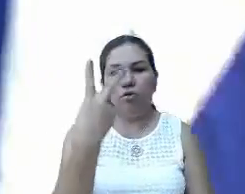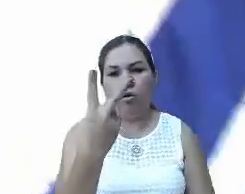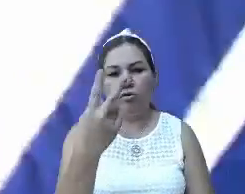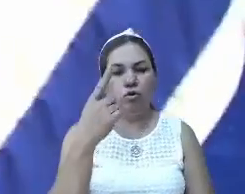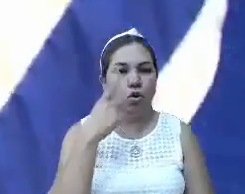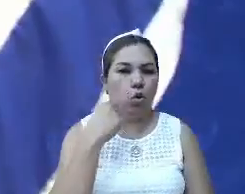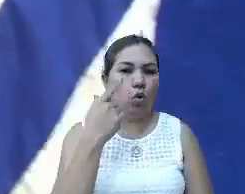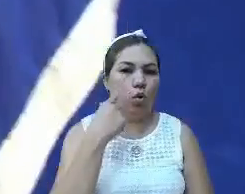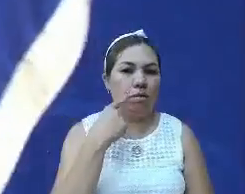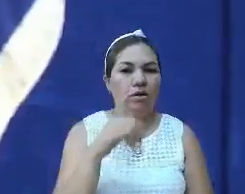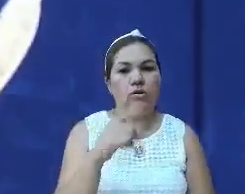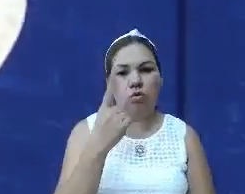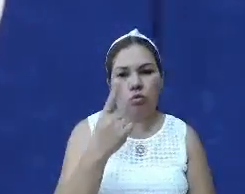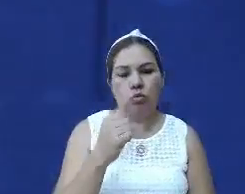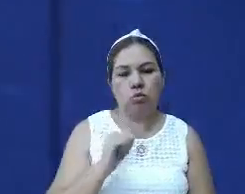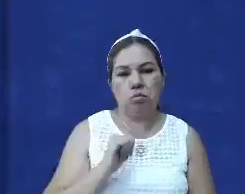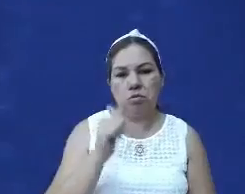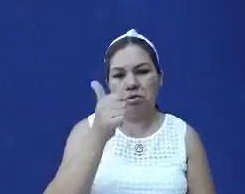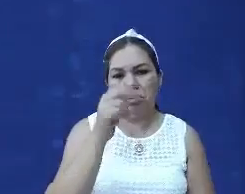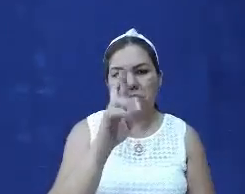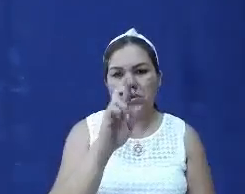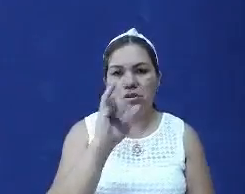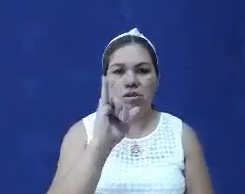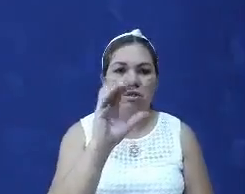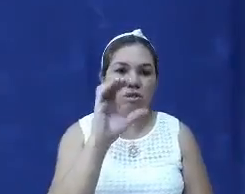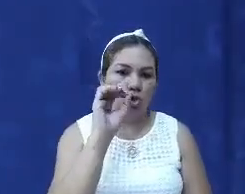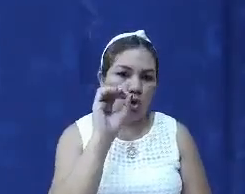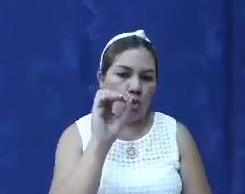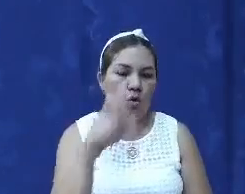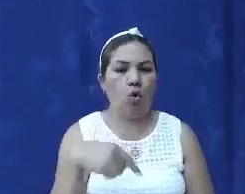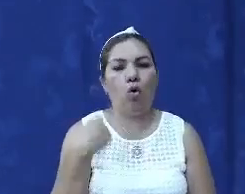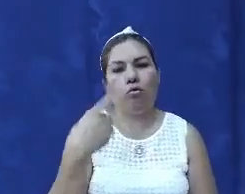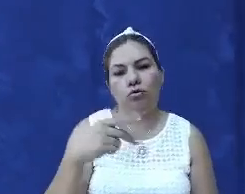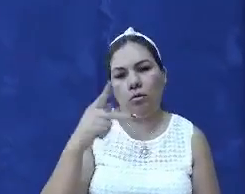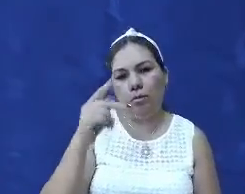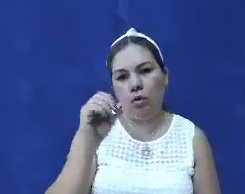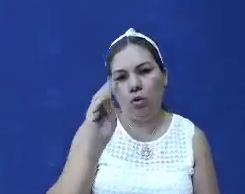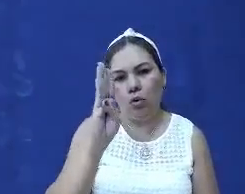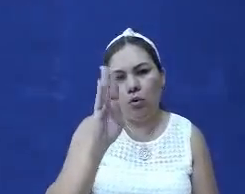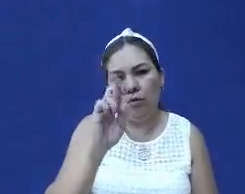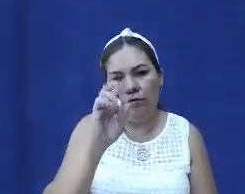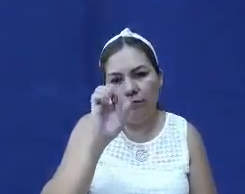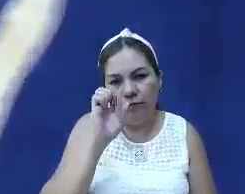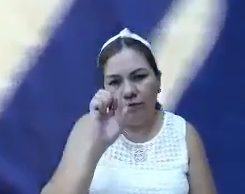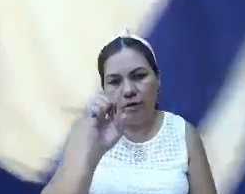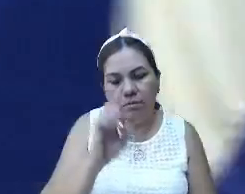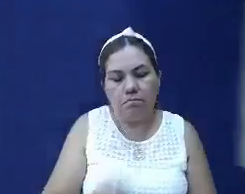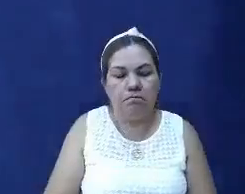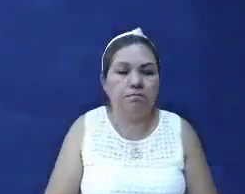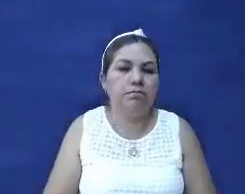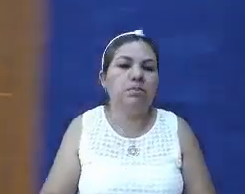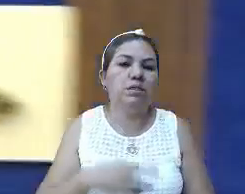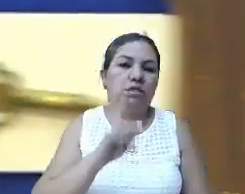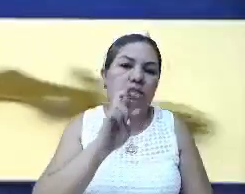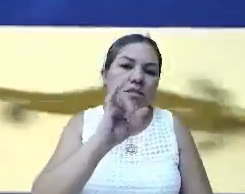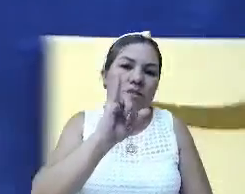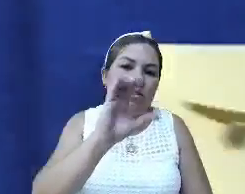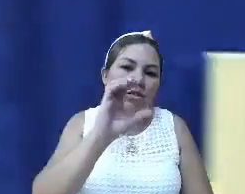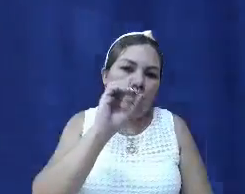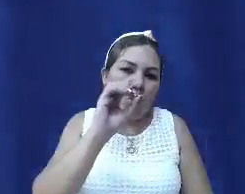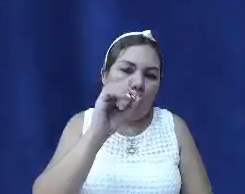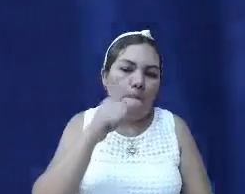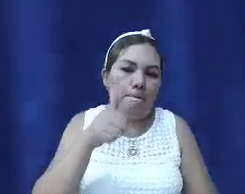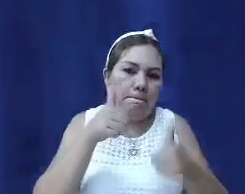rico y había un hombre pobre. El hombre rico tenía todos los mejores ganados y las mejores corderas. Pero el